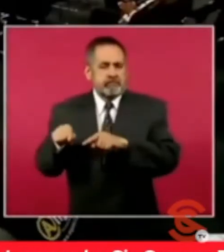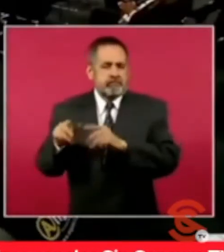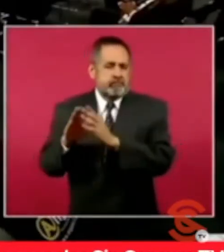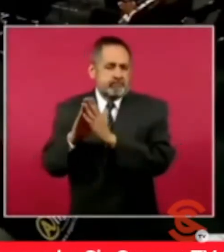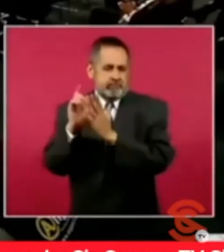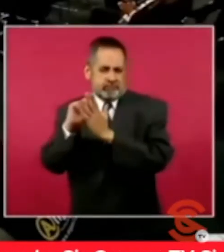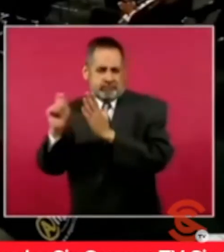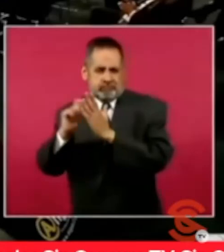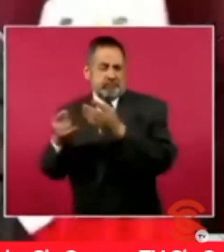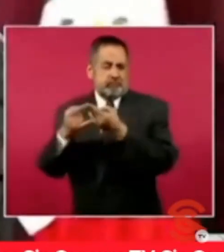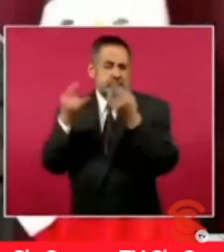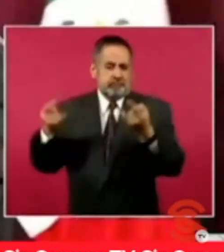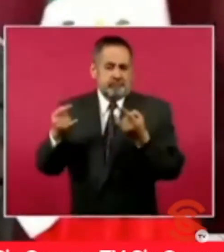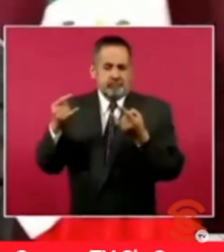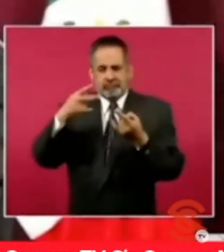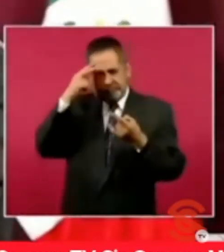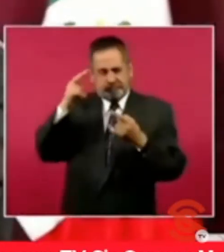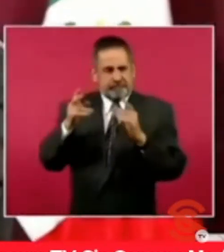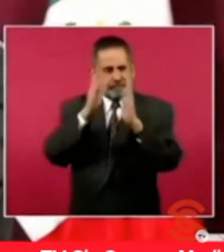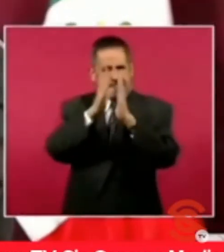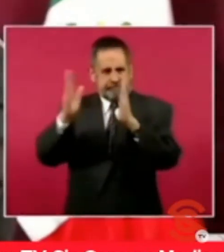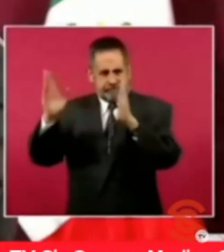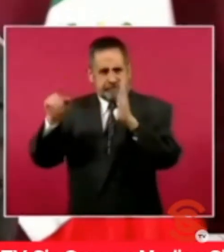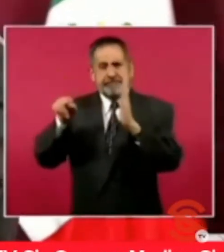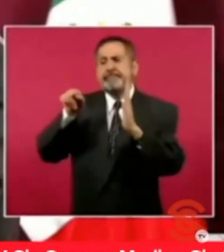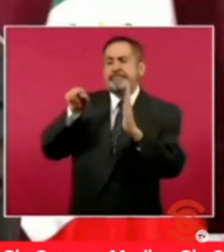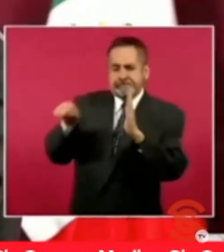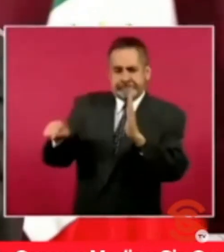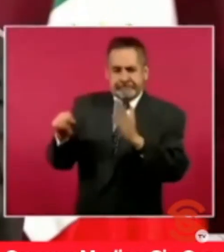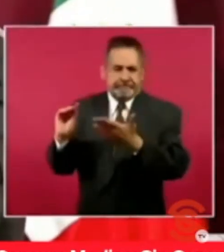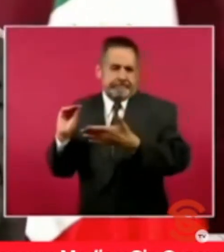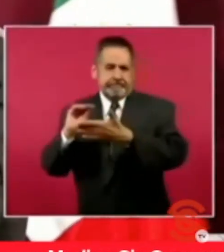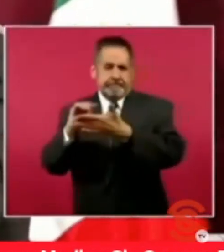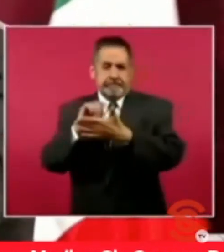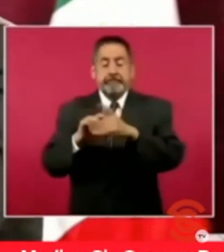sus tomos sobre la historia moderna de México.